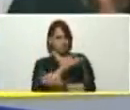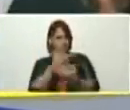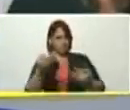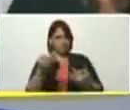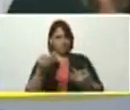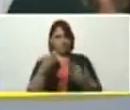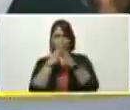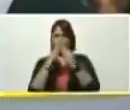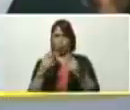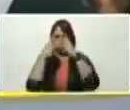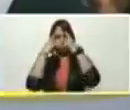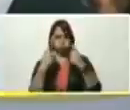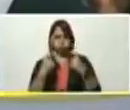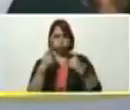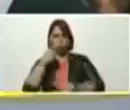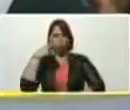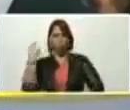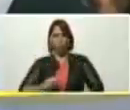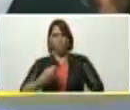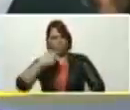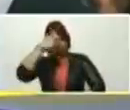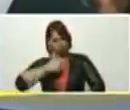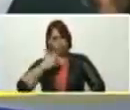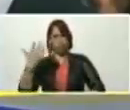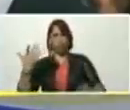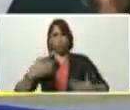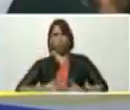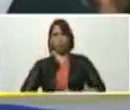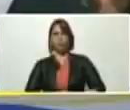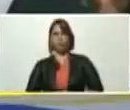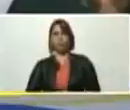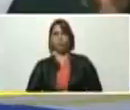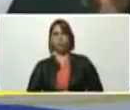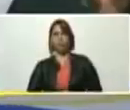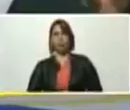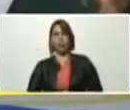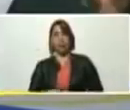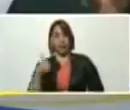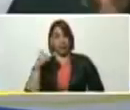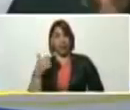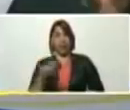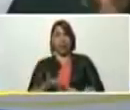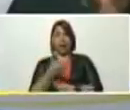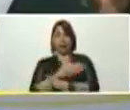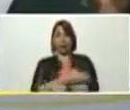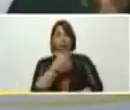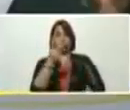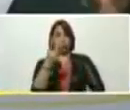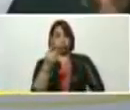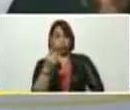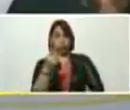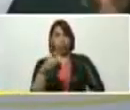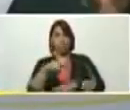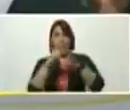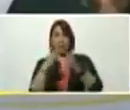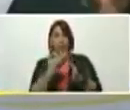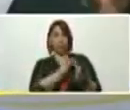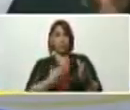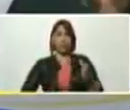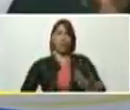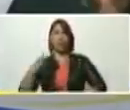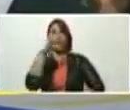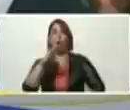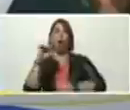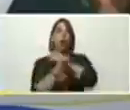los exitosos. De verdad, él viene siendo viceministro ahora, presidente de Conviasa, y ha llevado